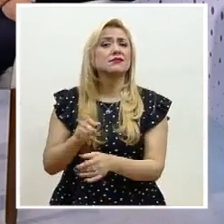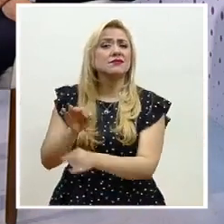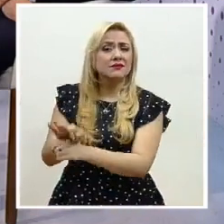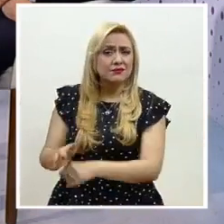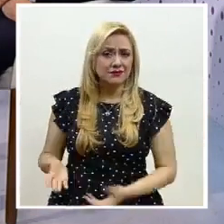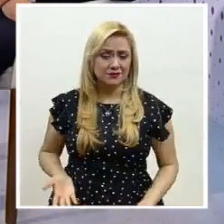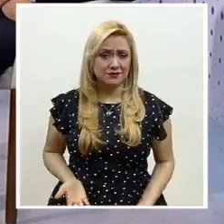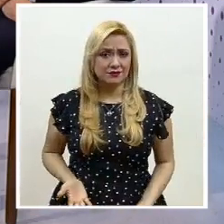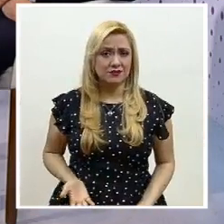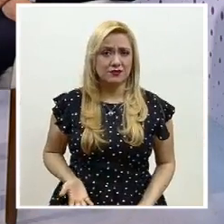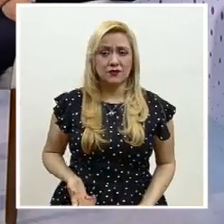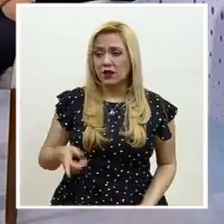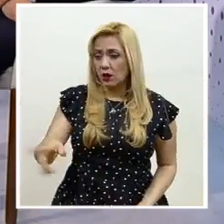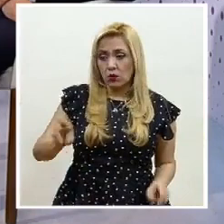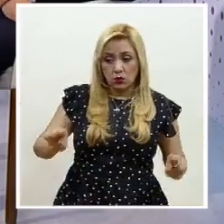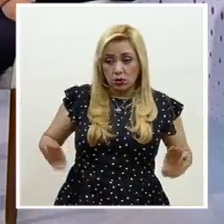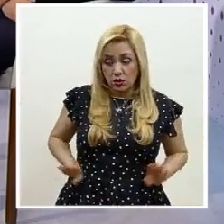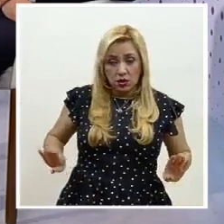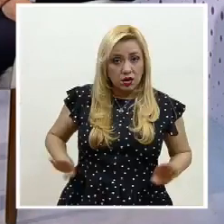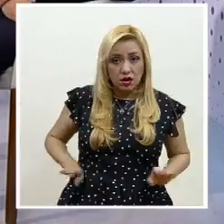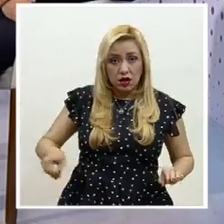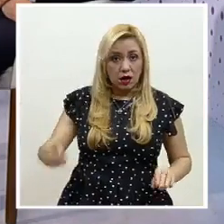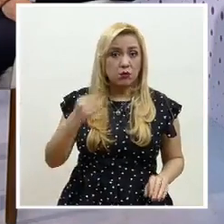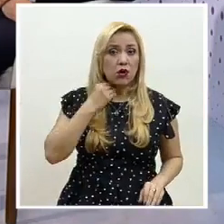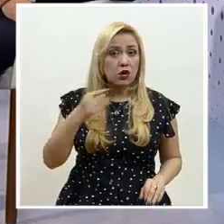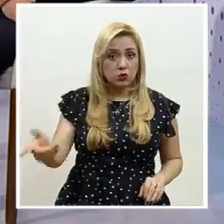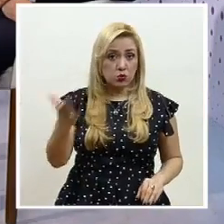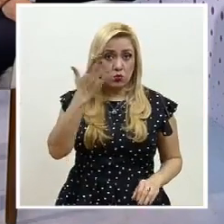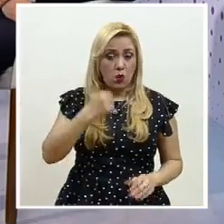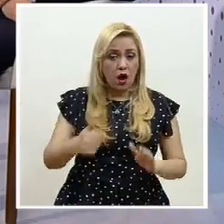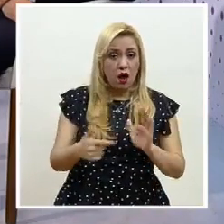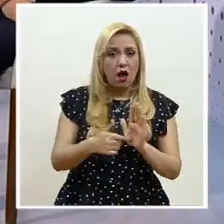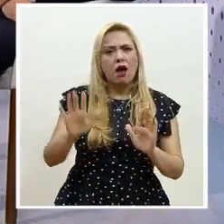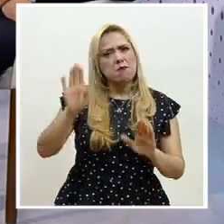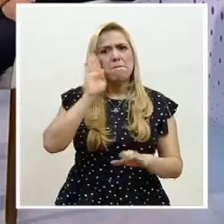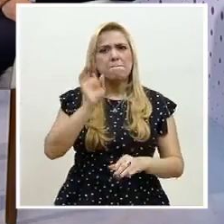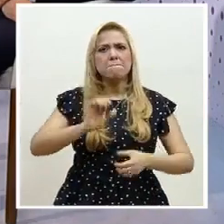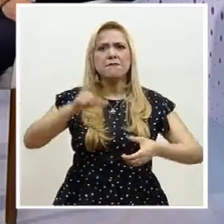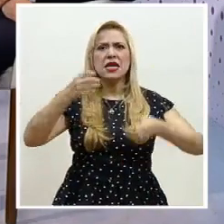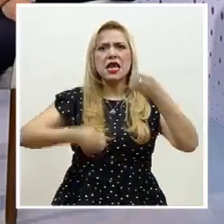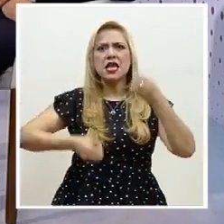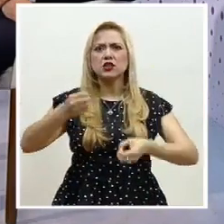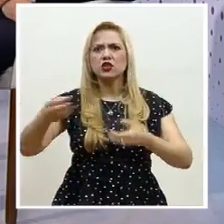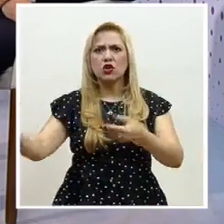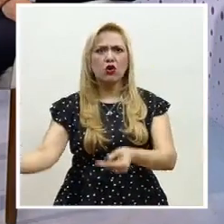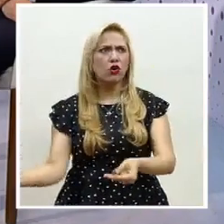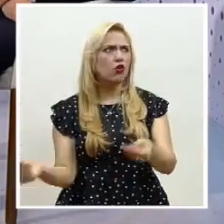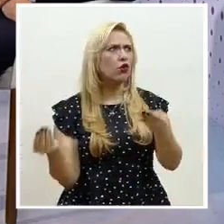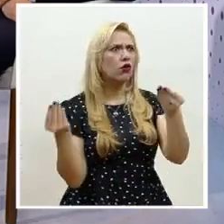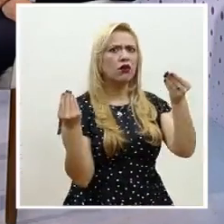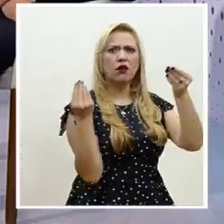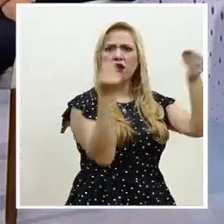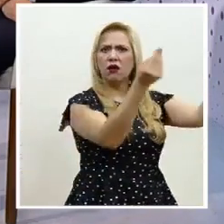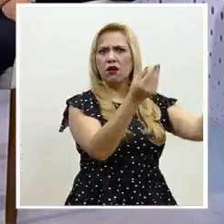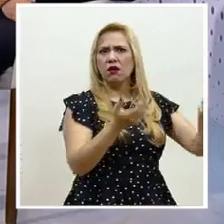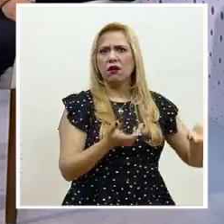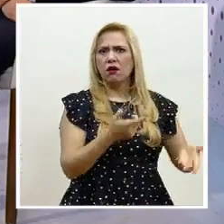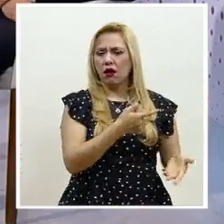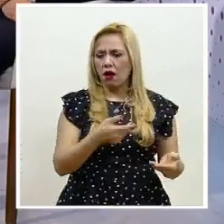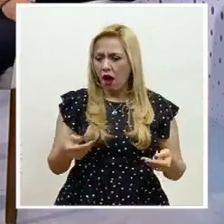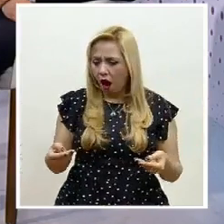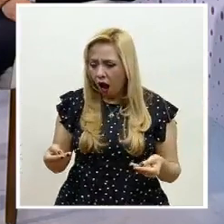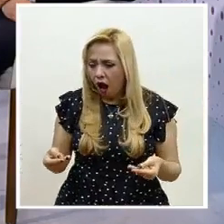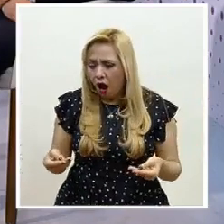están legitimadas. Mm. Entonces requieren que un ministro la legitime y la pida por ellos. Entonces el esfuerzo que hemos construido es la forma en